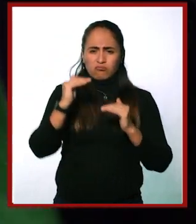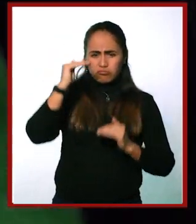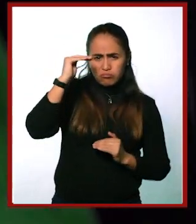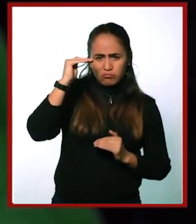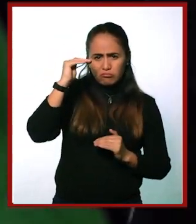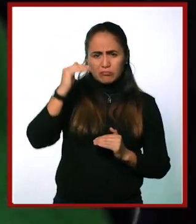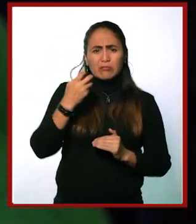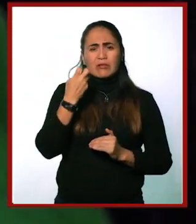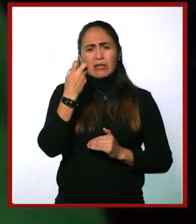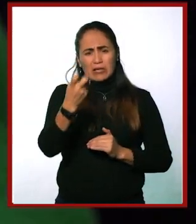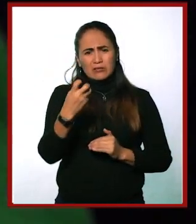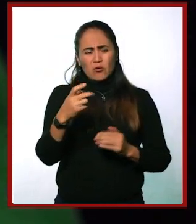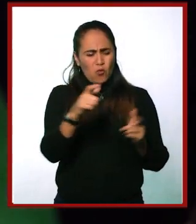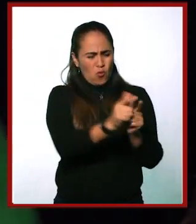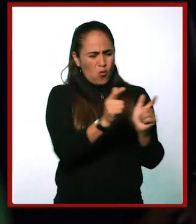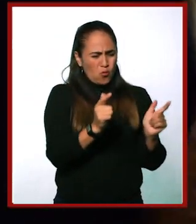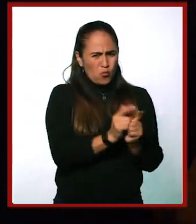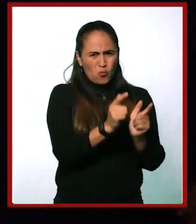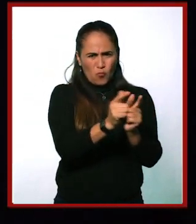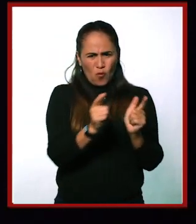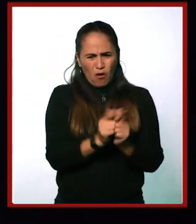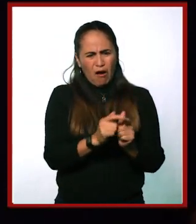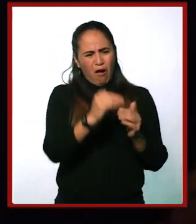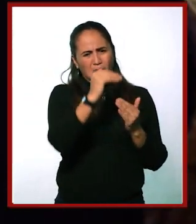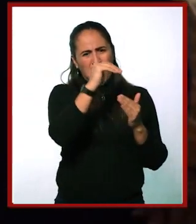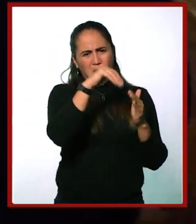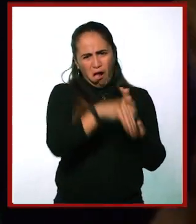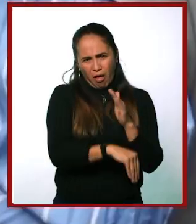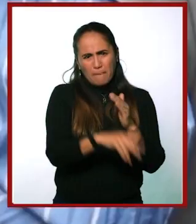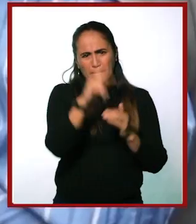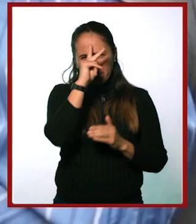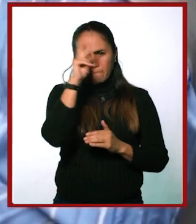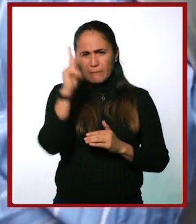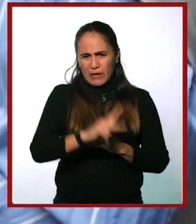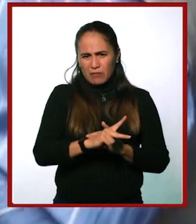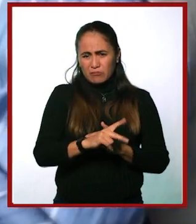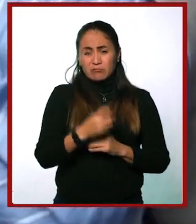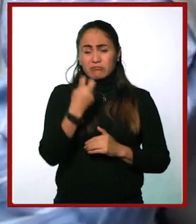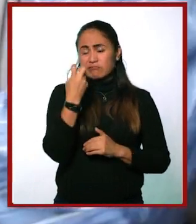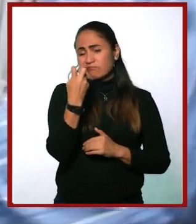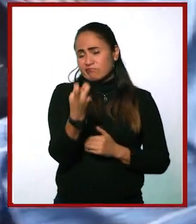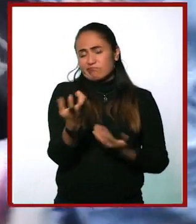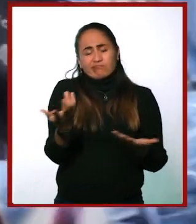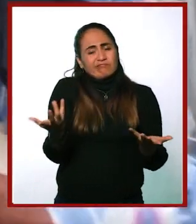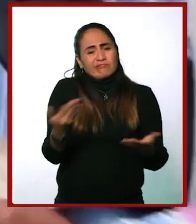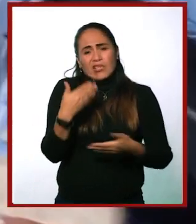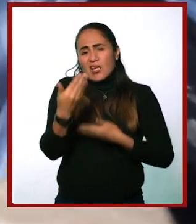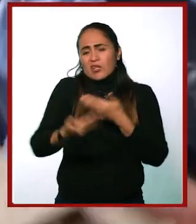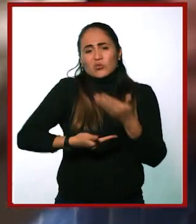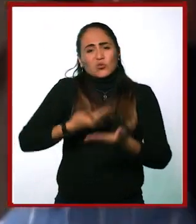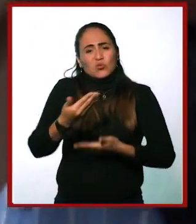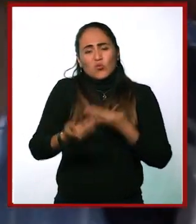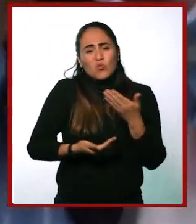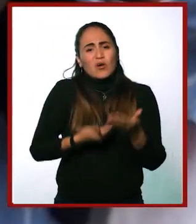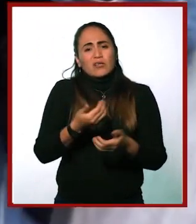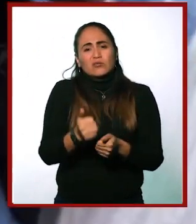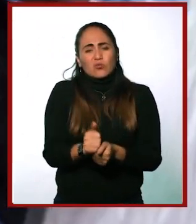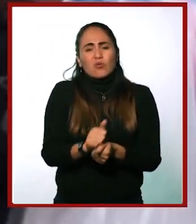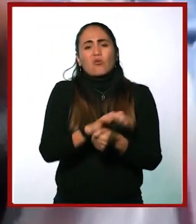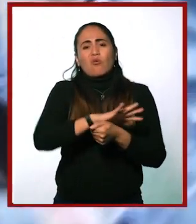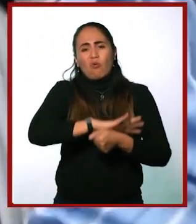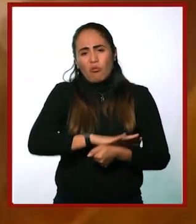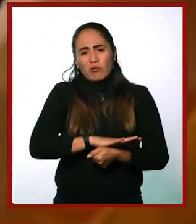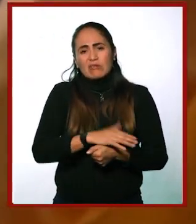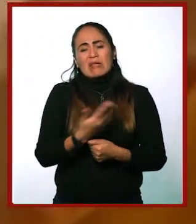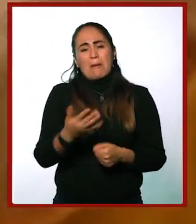brechas justamente afectaban a ciertos grupos vulnerables, es obvio que esto iba a generar distintos